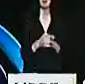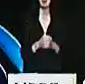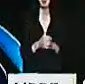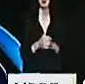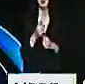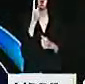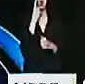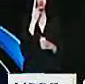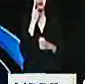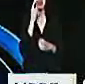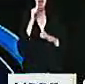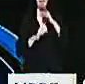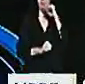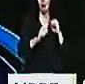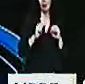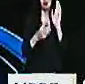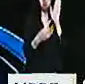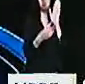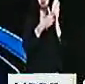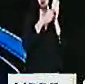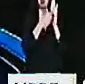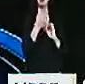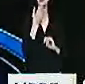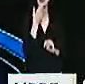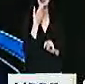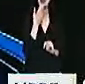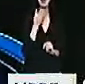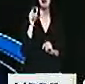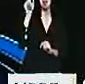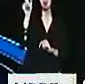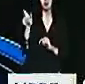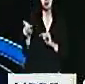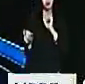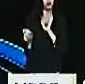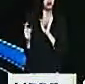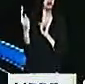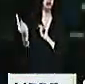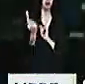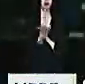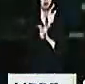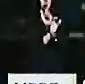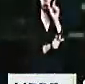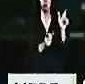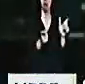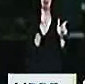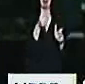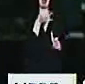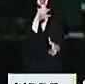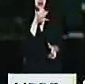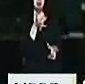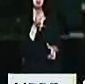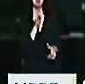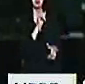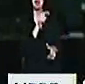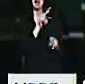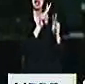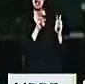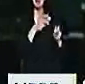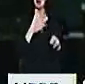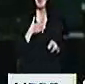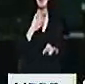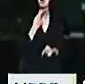industrias que estamos viendo. Sí. Y de nuevo, como también por parte del individuo, de la individua, como persona de decir, este es un tema que a